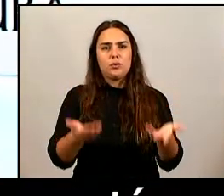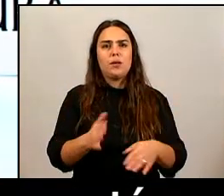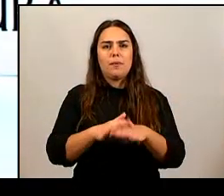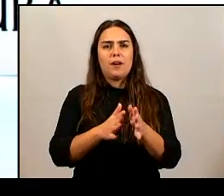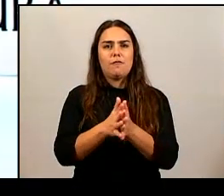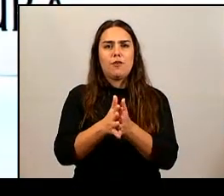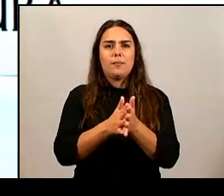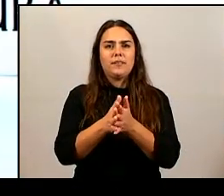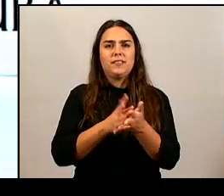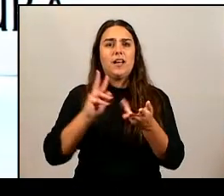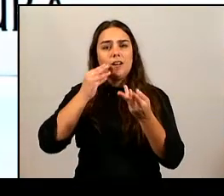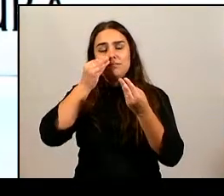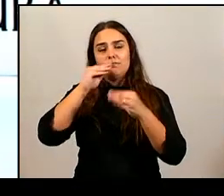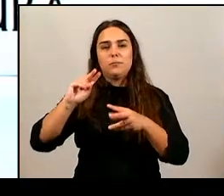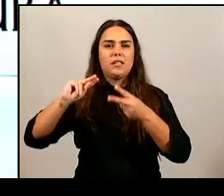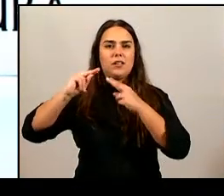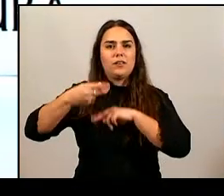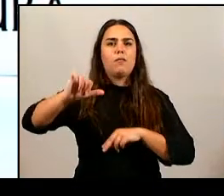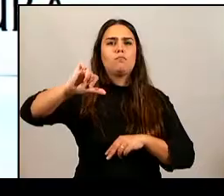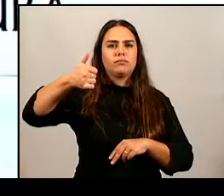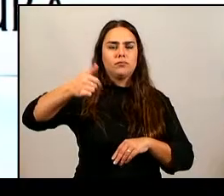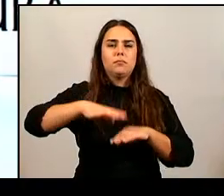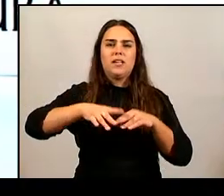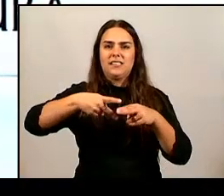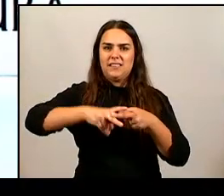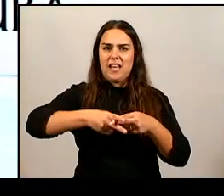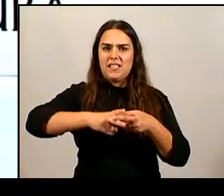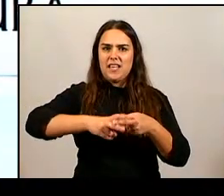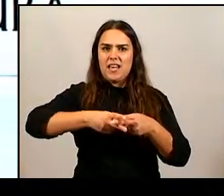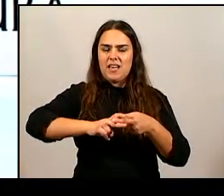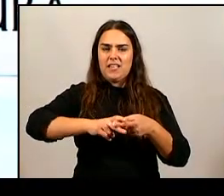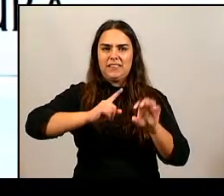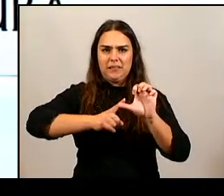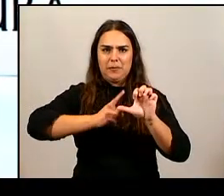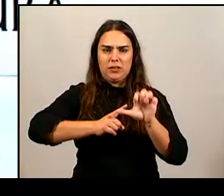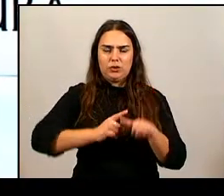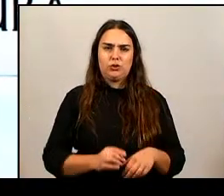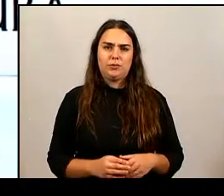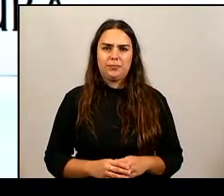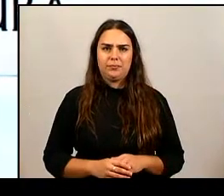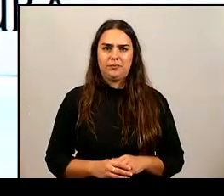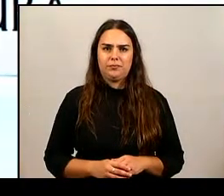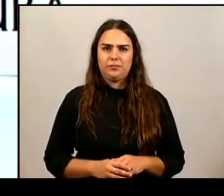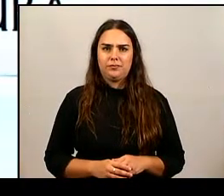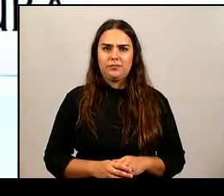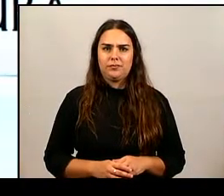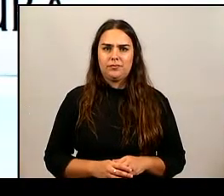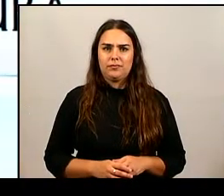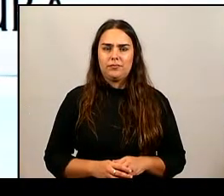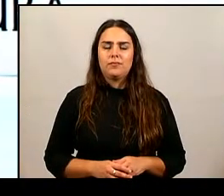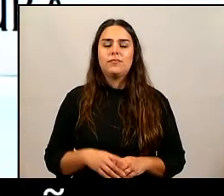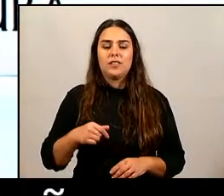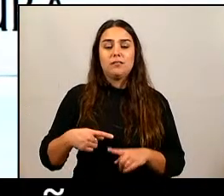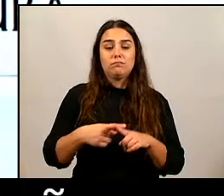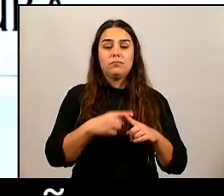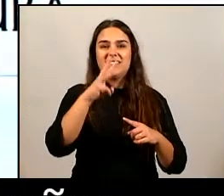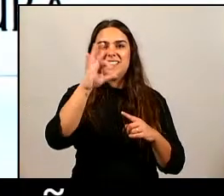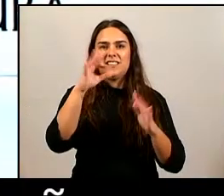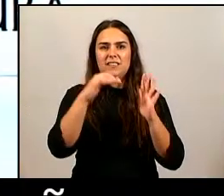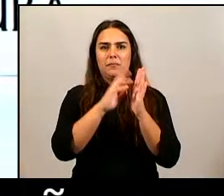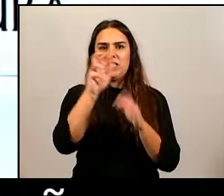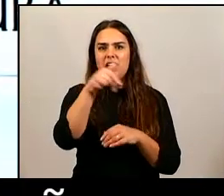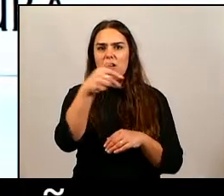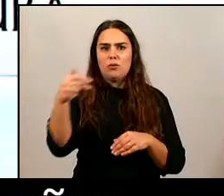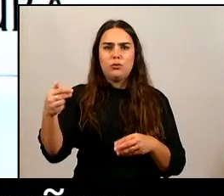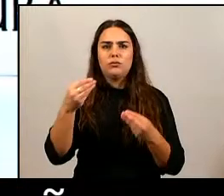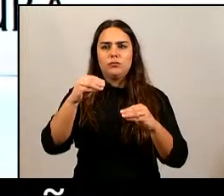fomentar el relevo generacional de los talleres extremeños. Concederemos ayudas directas de hasta 30.000 euros para fomentar